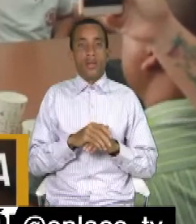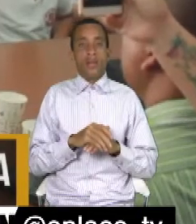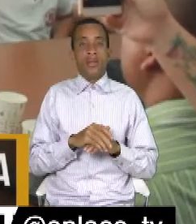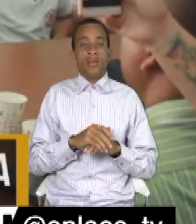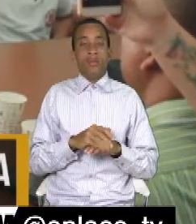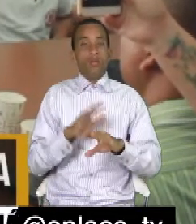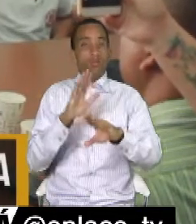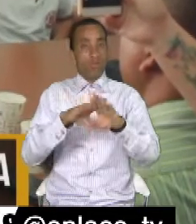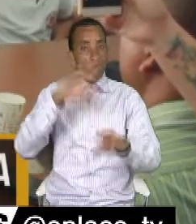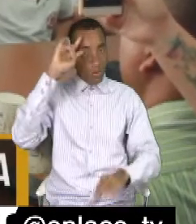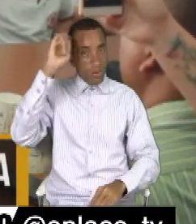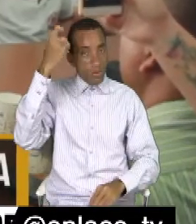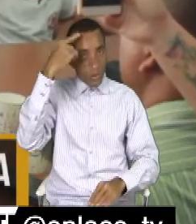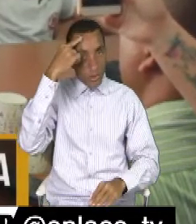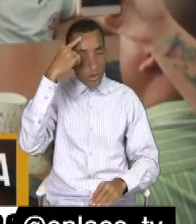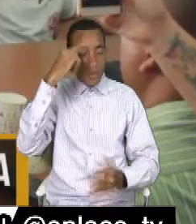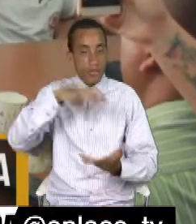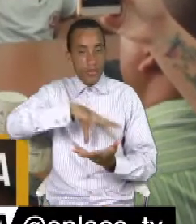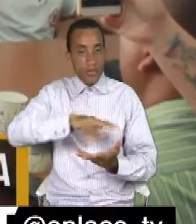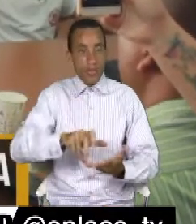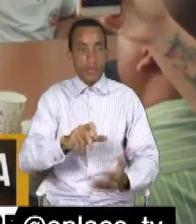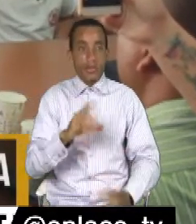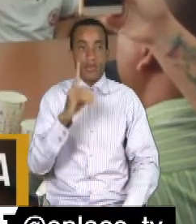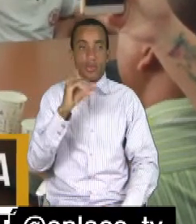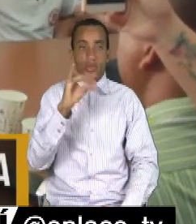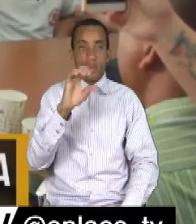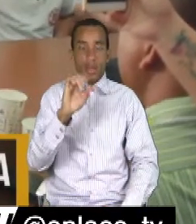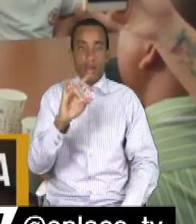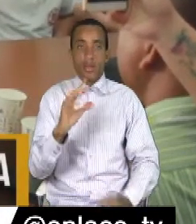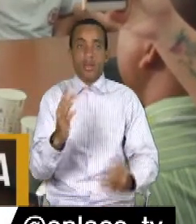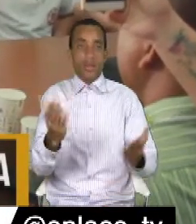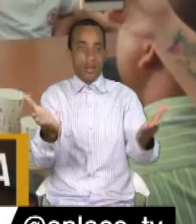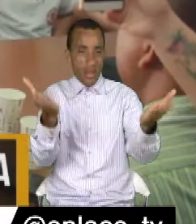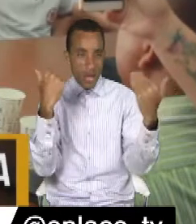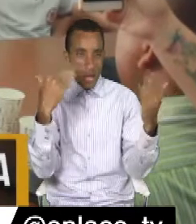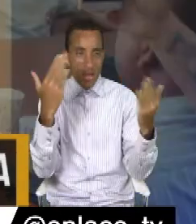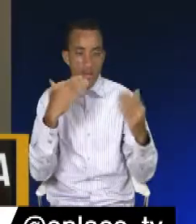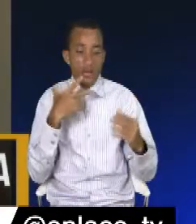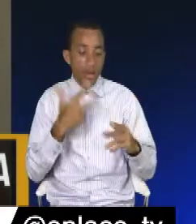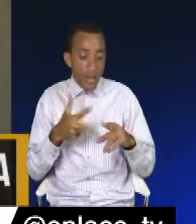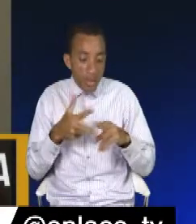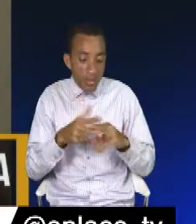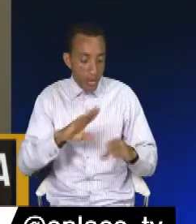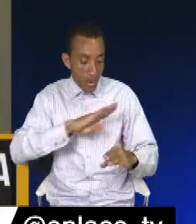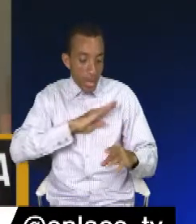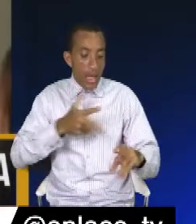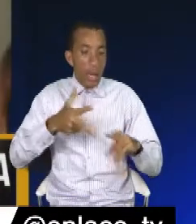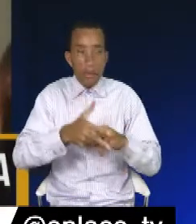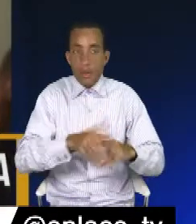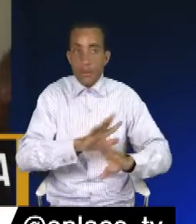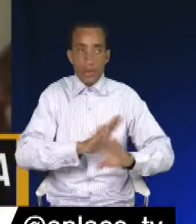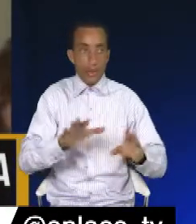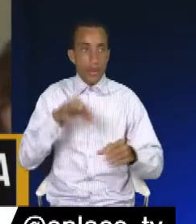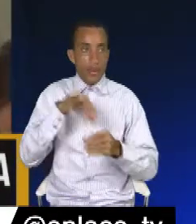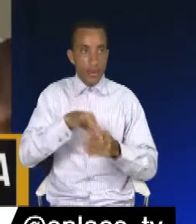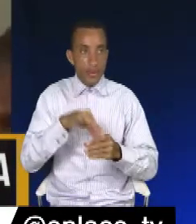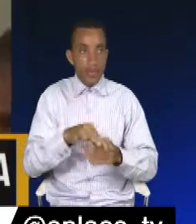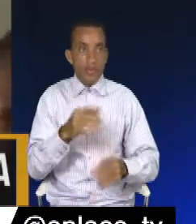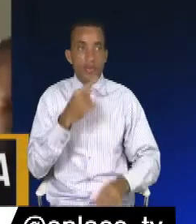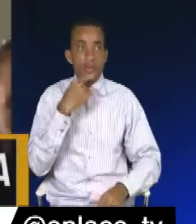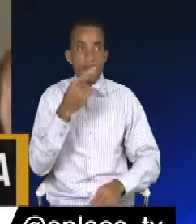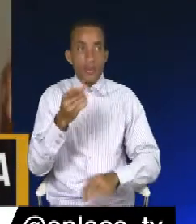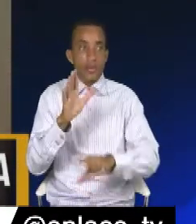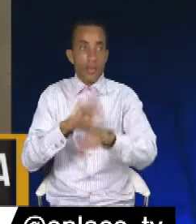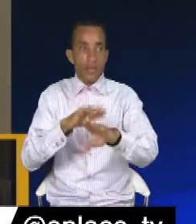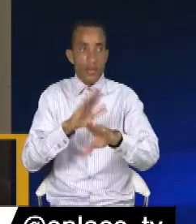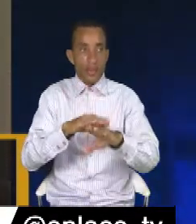gobernador de Santander, Didier Tavera Amado, que convoque cuanto antes la votación de la revocatoria de su mandato. Le pide al señor gobernador de